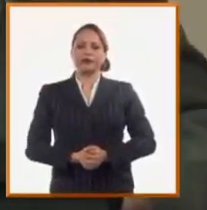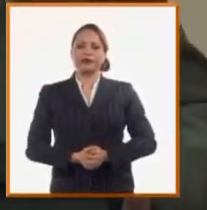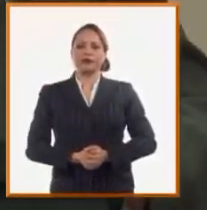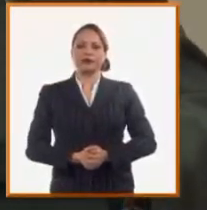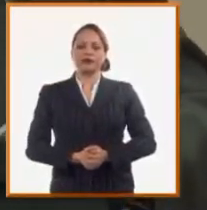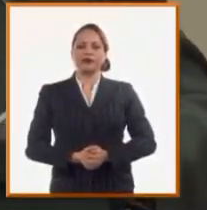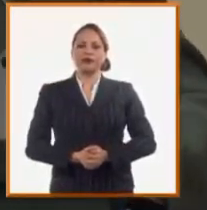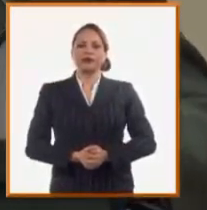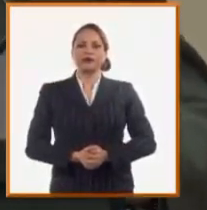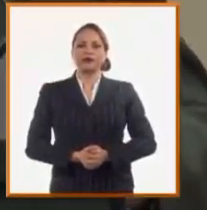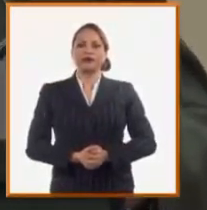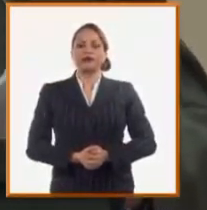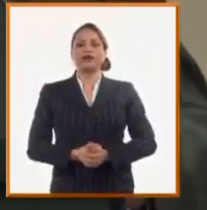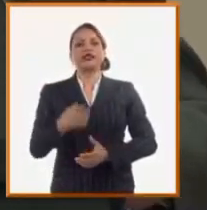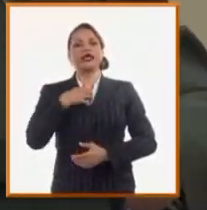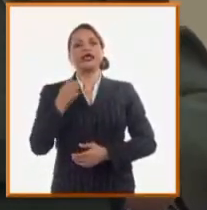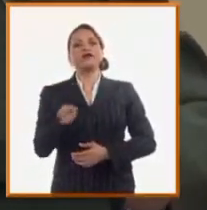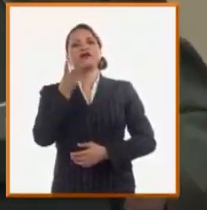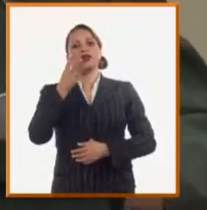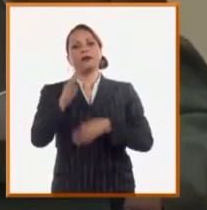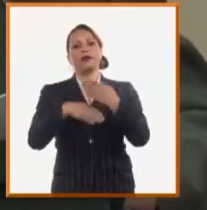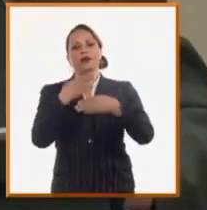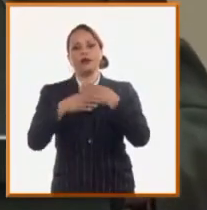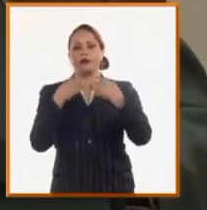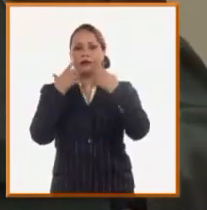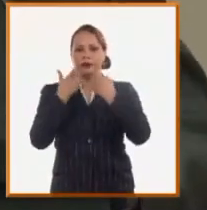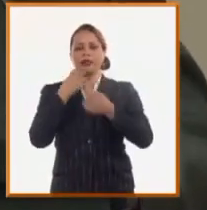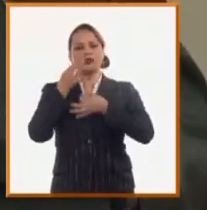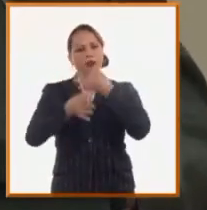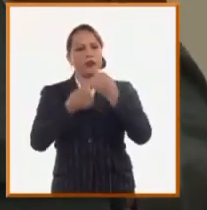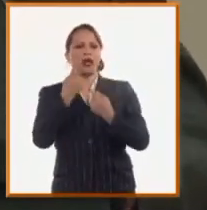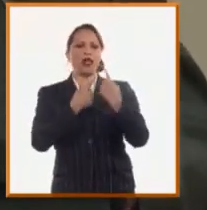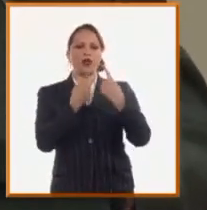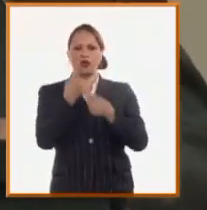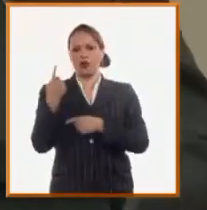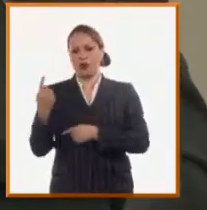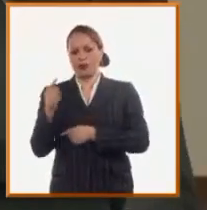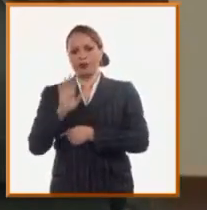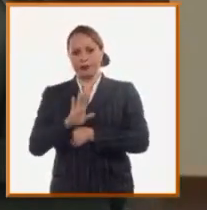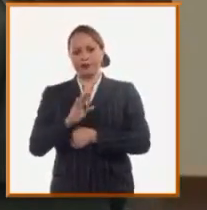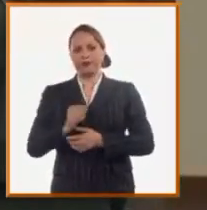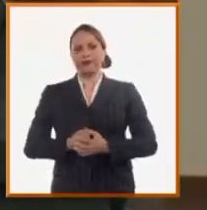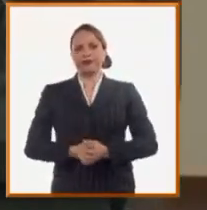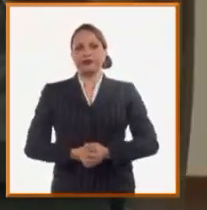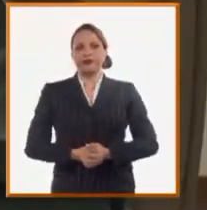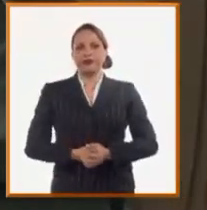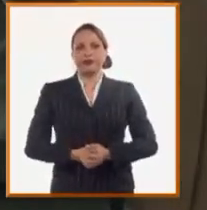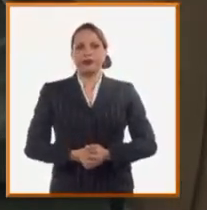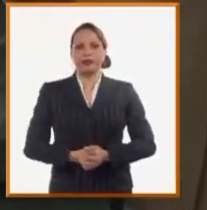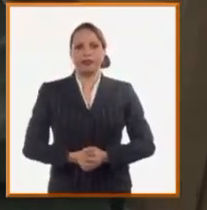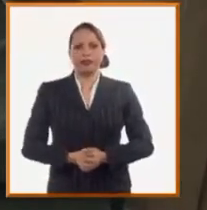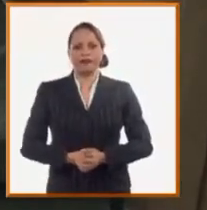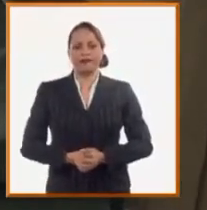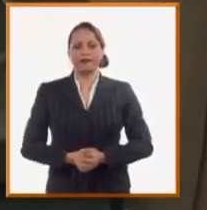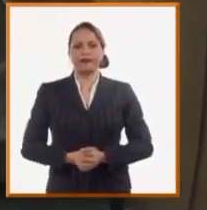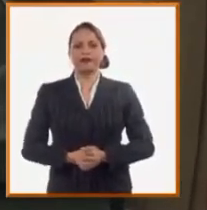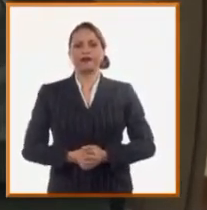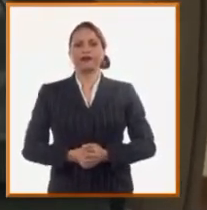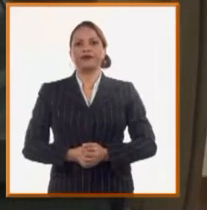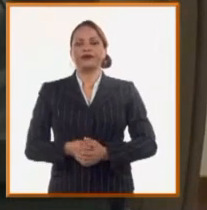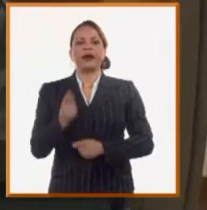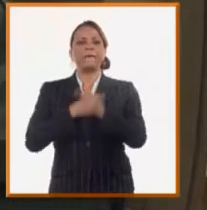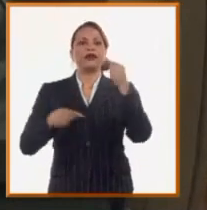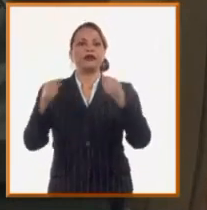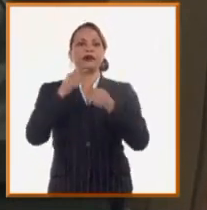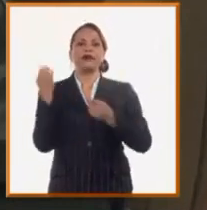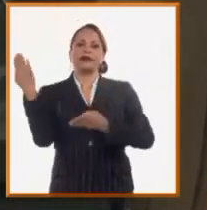Yo creo que nosotros tenemos tres tipos de problemas y voy a tratar de explicar un poquito algunos de ellos y sobre todo la perspectiva. El principal problema es